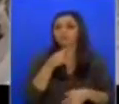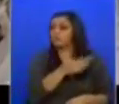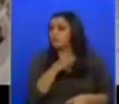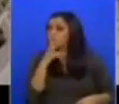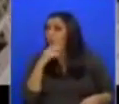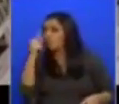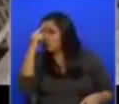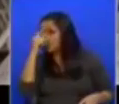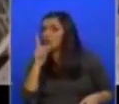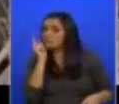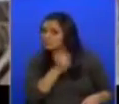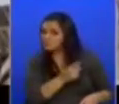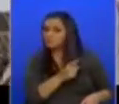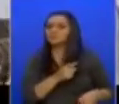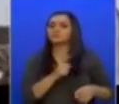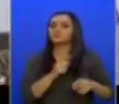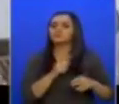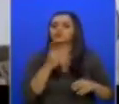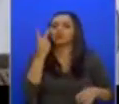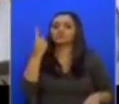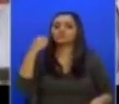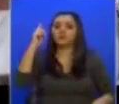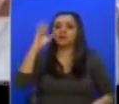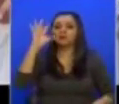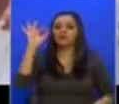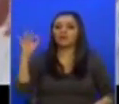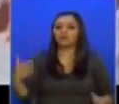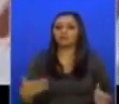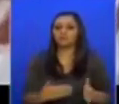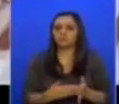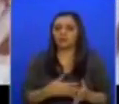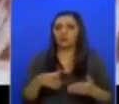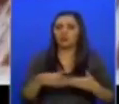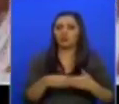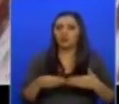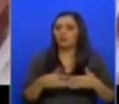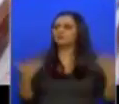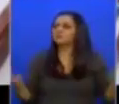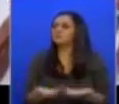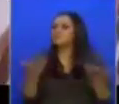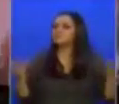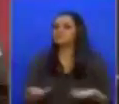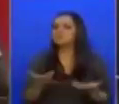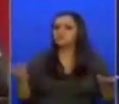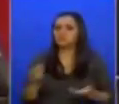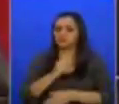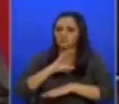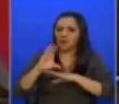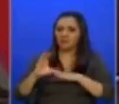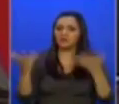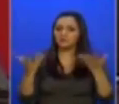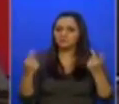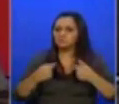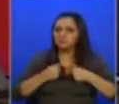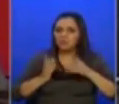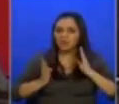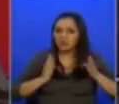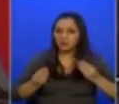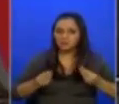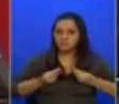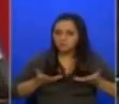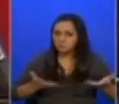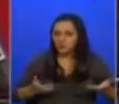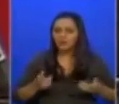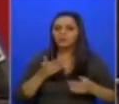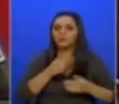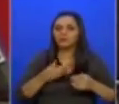general de Estado se asignó una partida económica de $2,500,000 para financiar el relleno hidráulico eh que el presidente ha prometido el